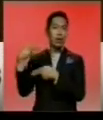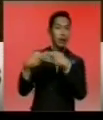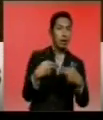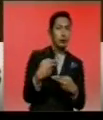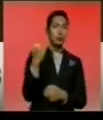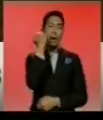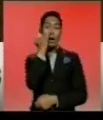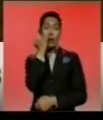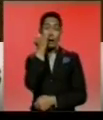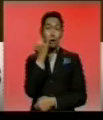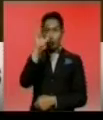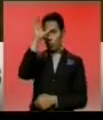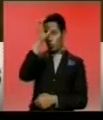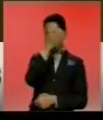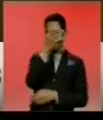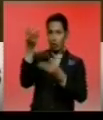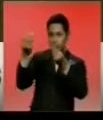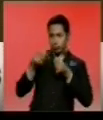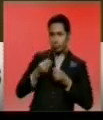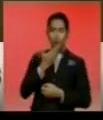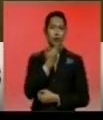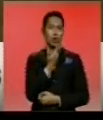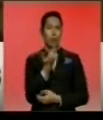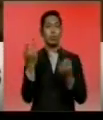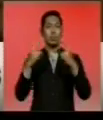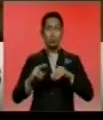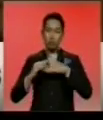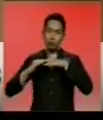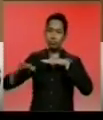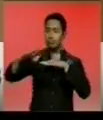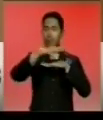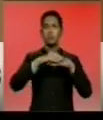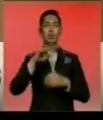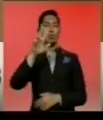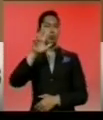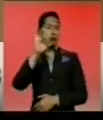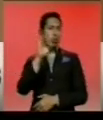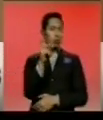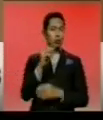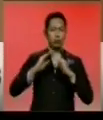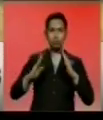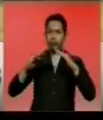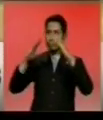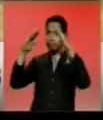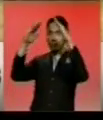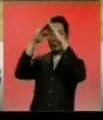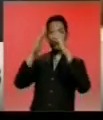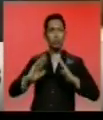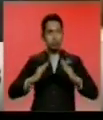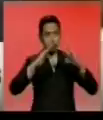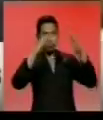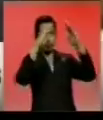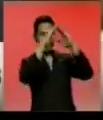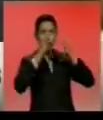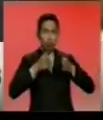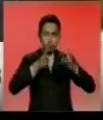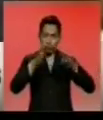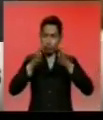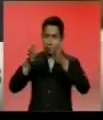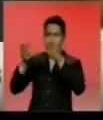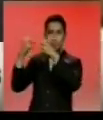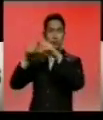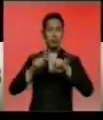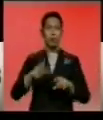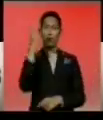A 3.100 metros sobre el nivel del mar, en 84 hectáreas, se conservan 15 pirámides y 21 tolas funerarias. El valor histórico del